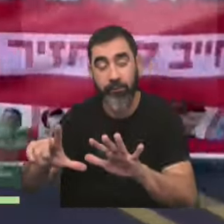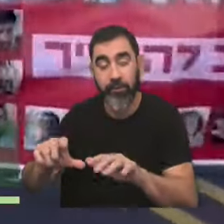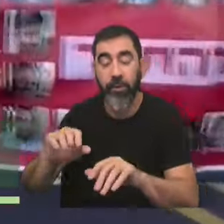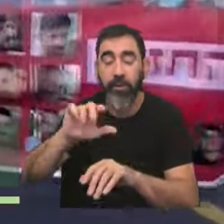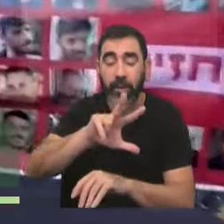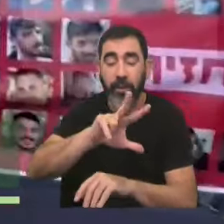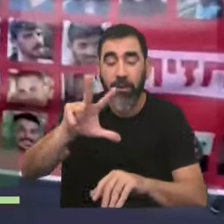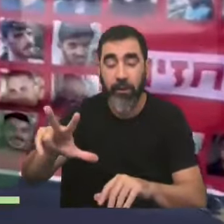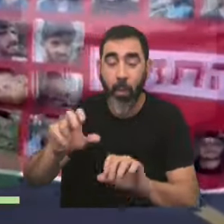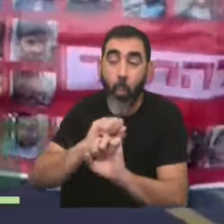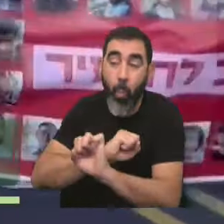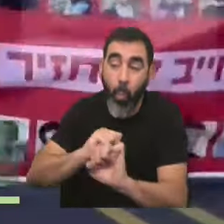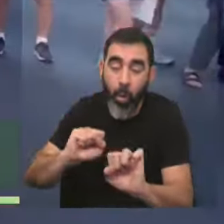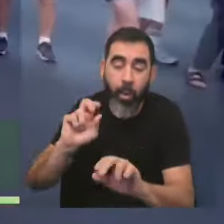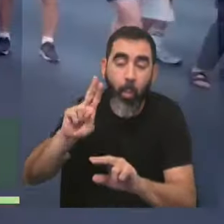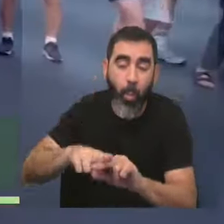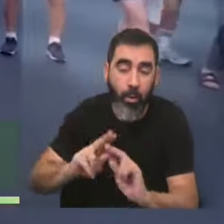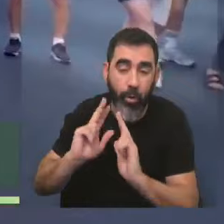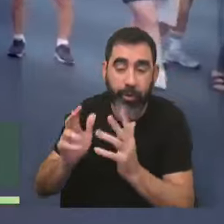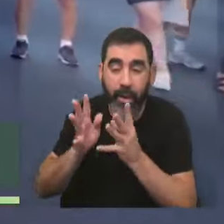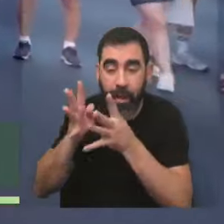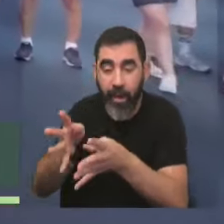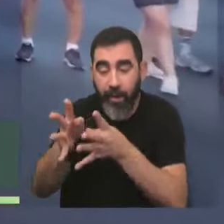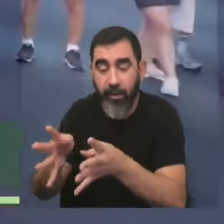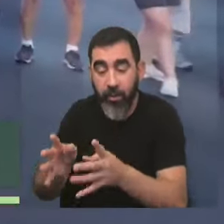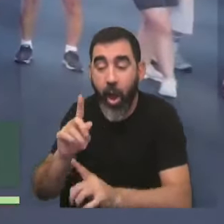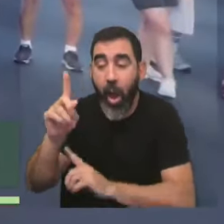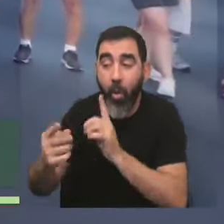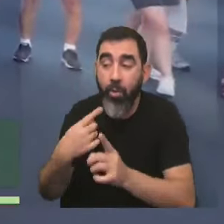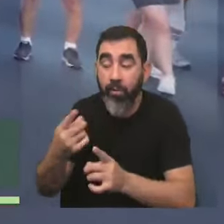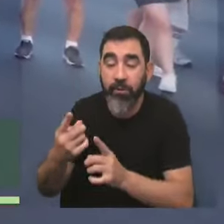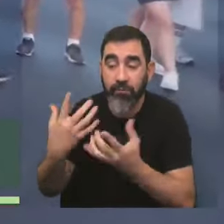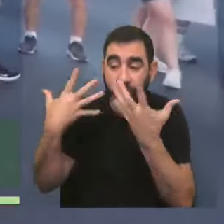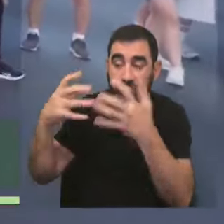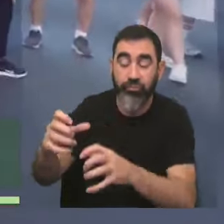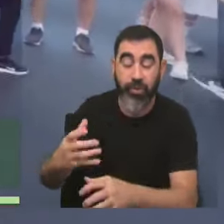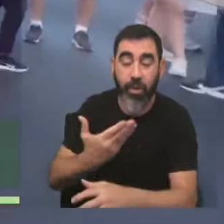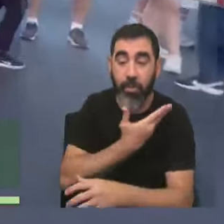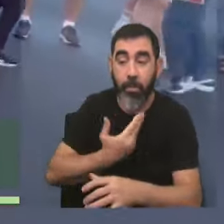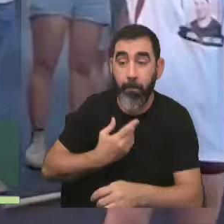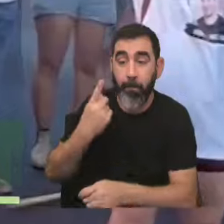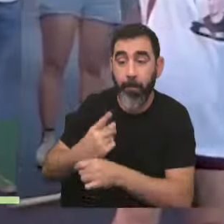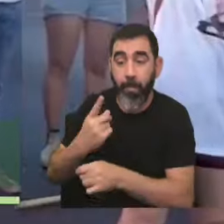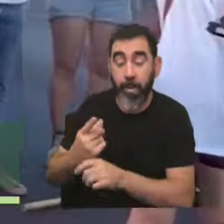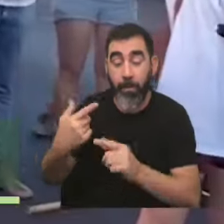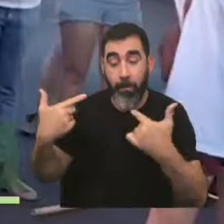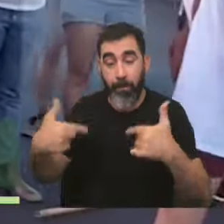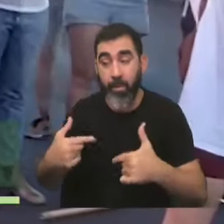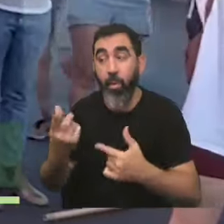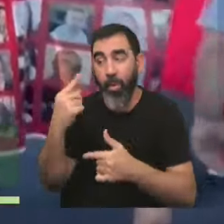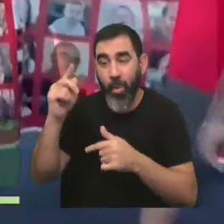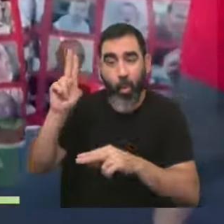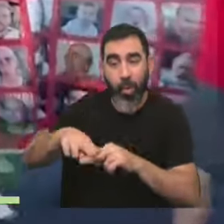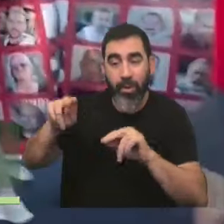33 estarían muertos según el ejército y muchos manifestantes ven en la reticencia de net yahu para alcanzar el acuerdo el motivo de la muerte de los